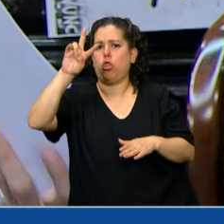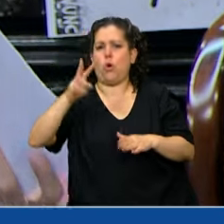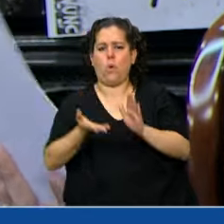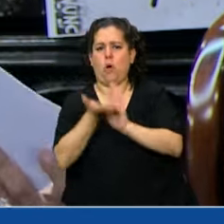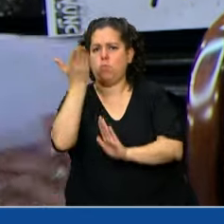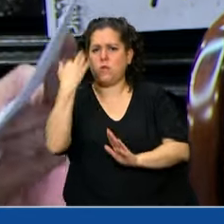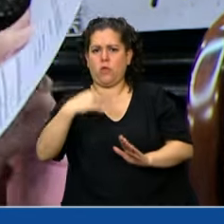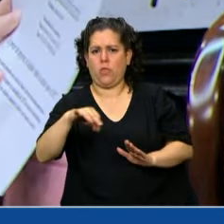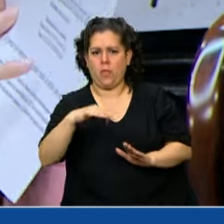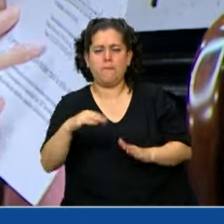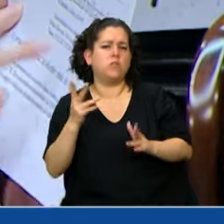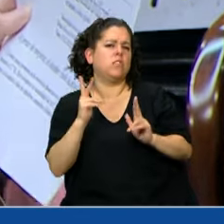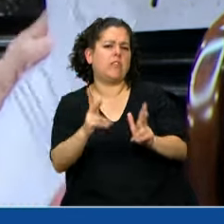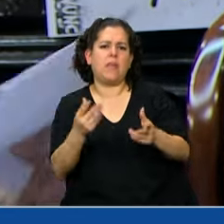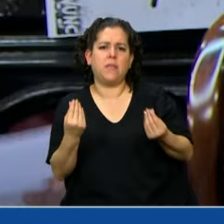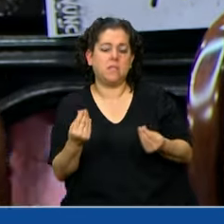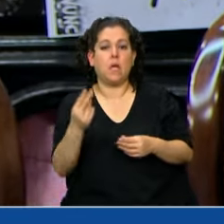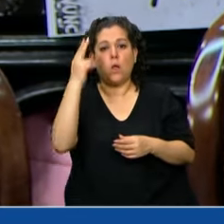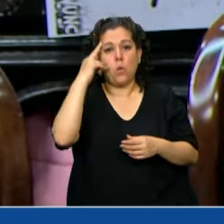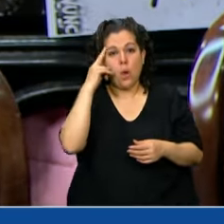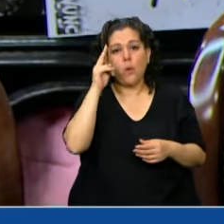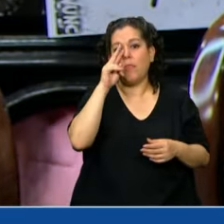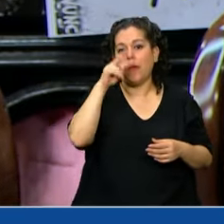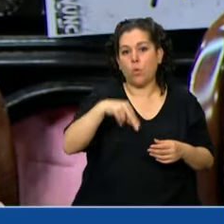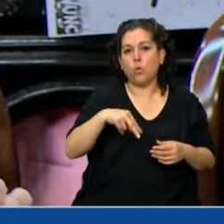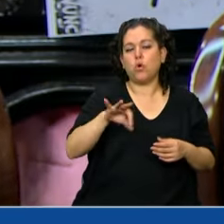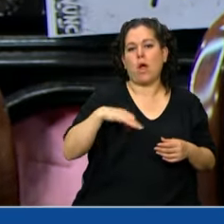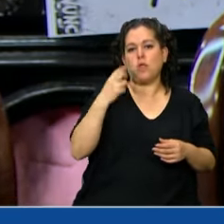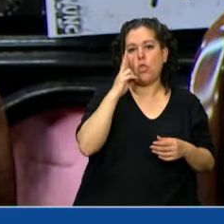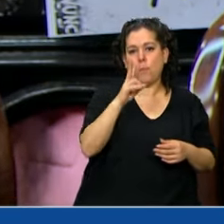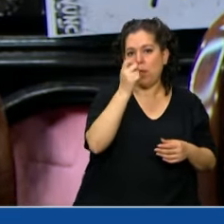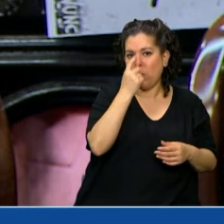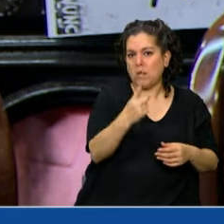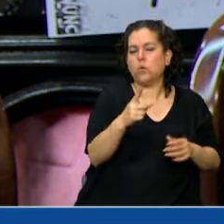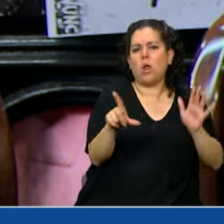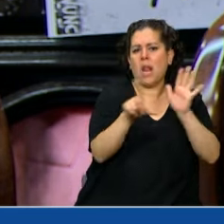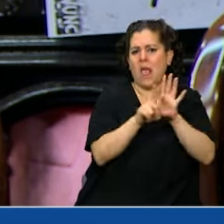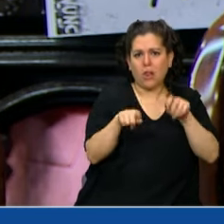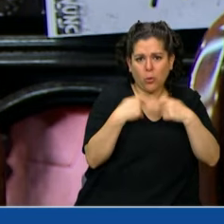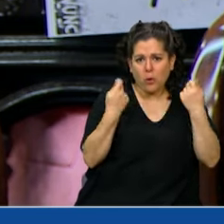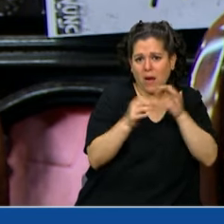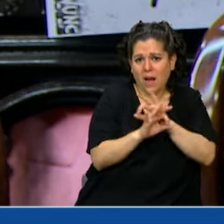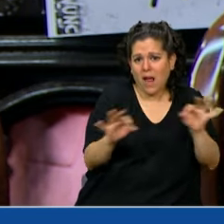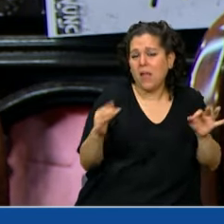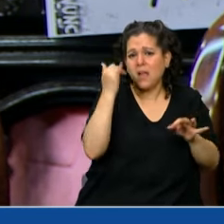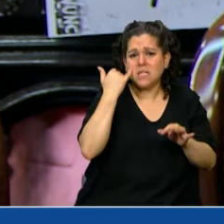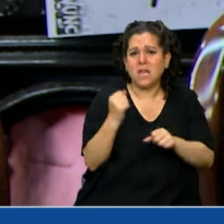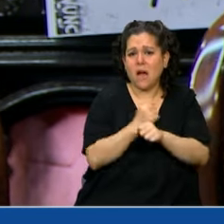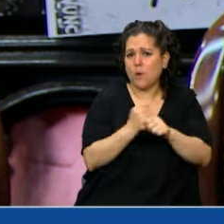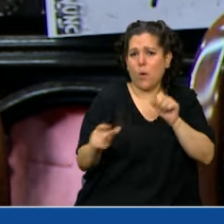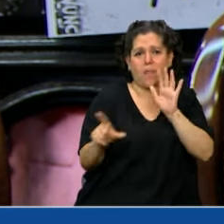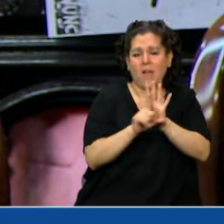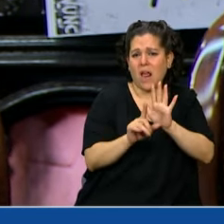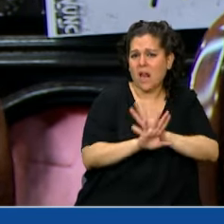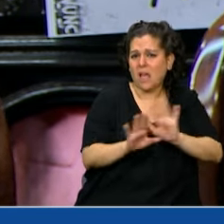Entonces qué quiere de decir esto 9 de junio del 21 esto lo que quiere decir es que la ley no rompió nada porque acá estaba sancionada la ley y